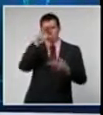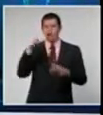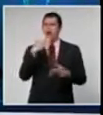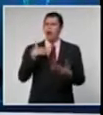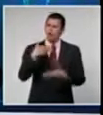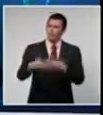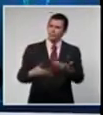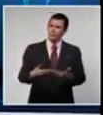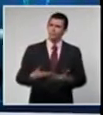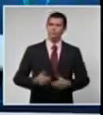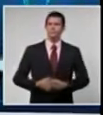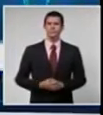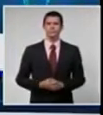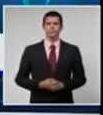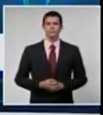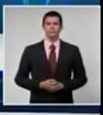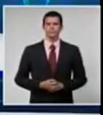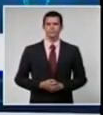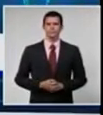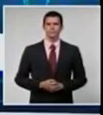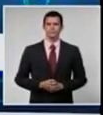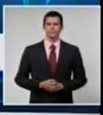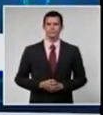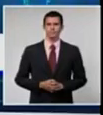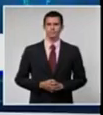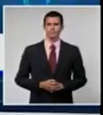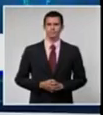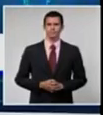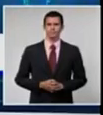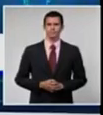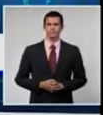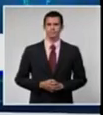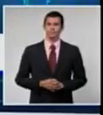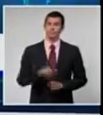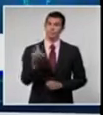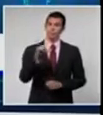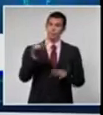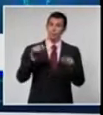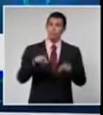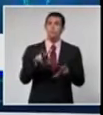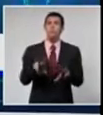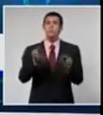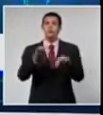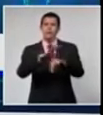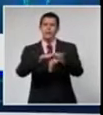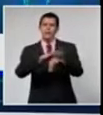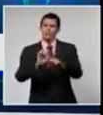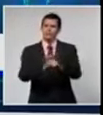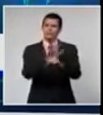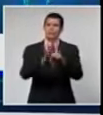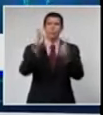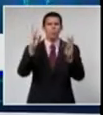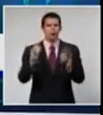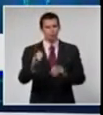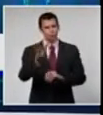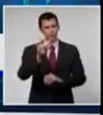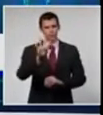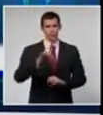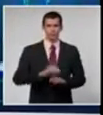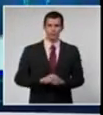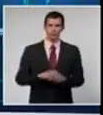Al cierre de este lunes, 4 nuevos casos fueron reportados en Cuba. Durante la conferencia de prensa de hoy, el doctor Francisco